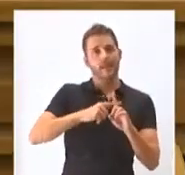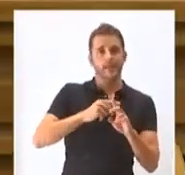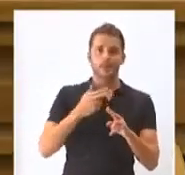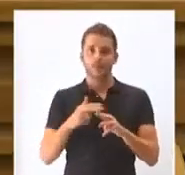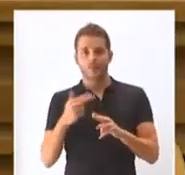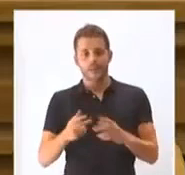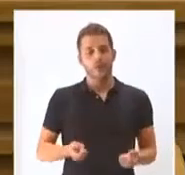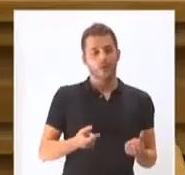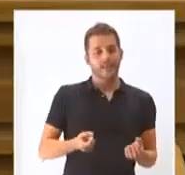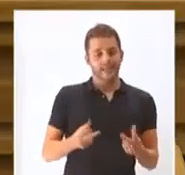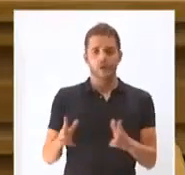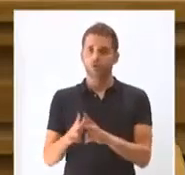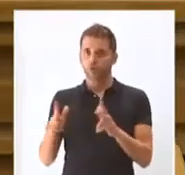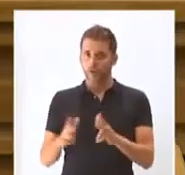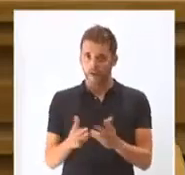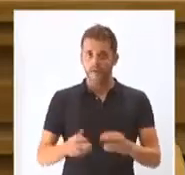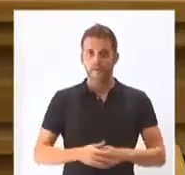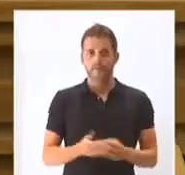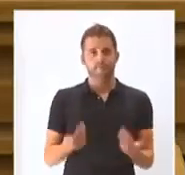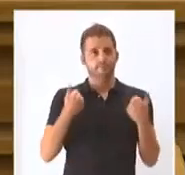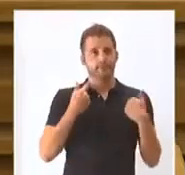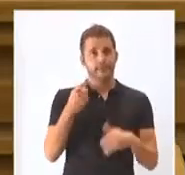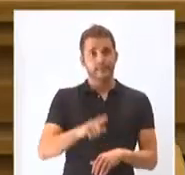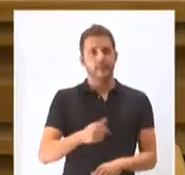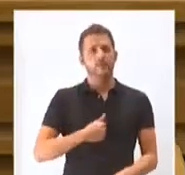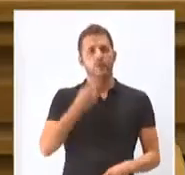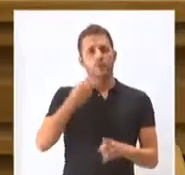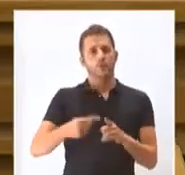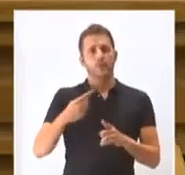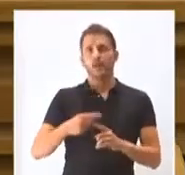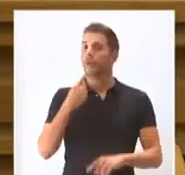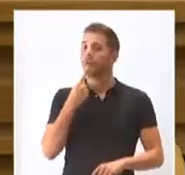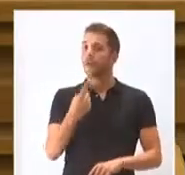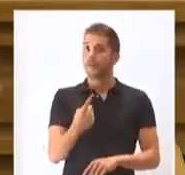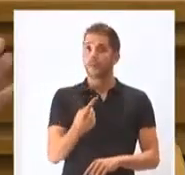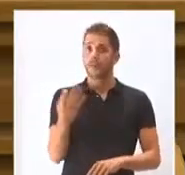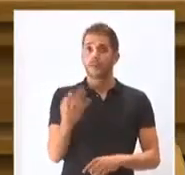términos sociales yo si les tengo que decir una cosa